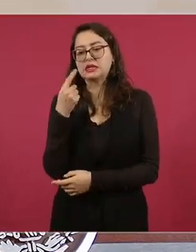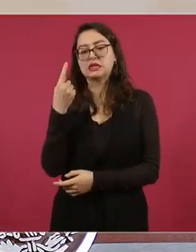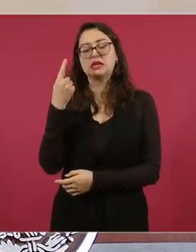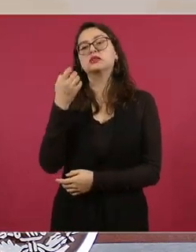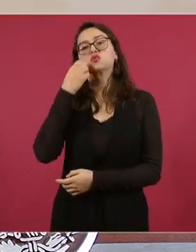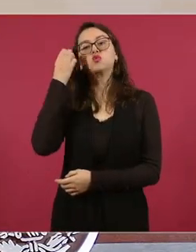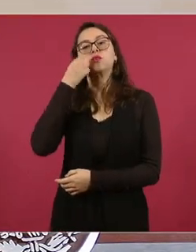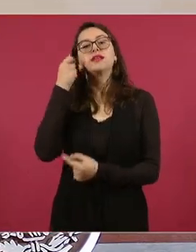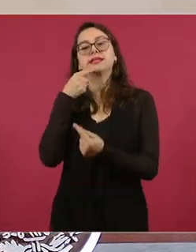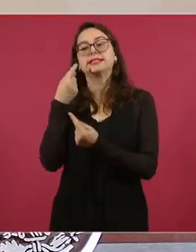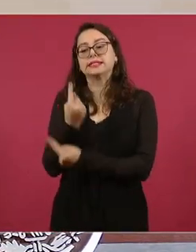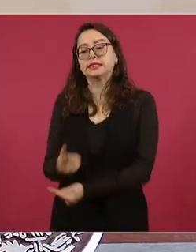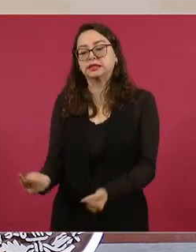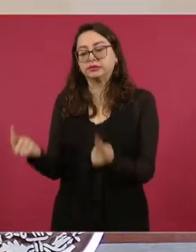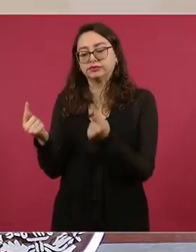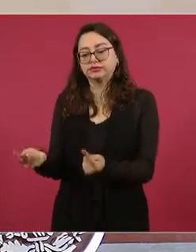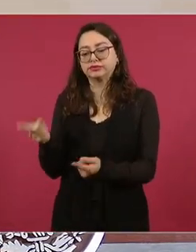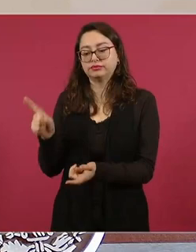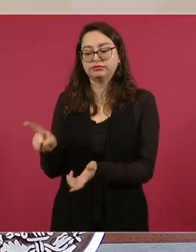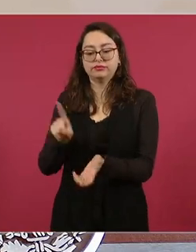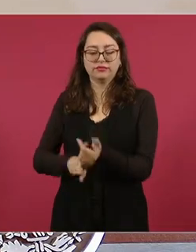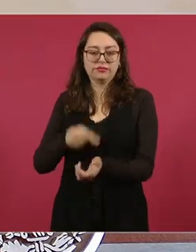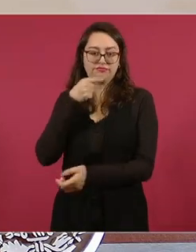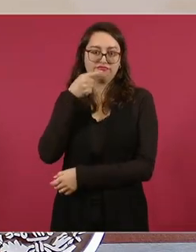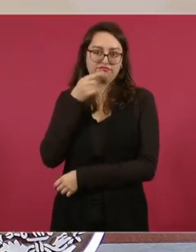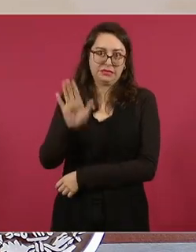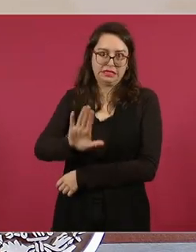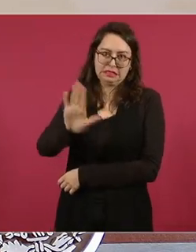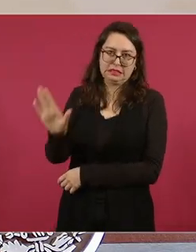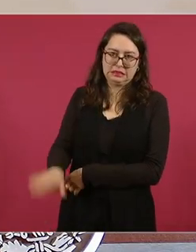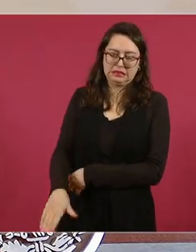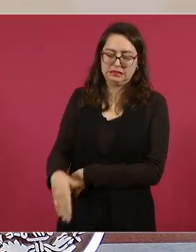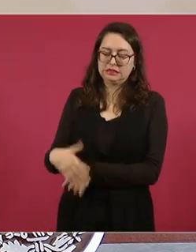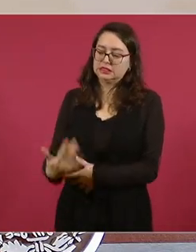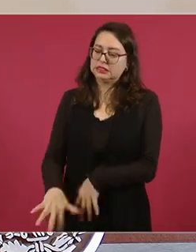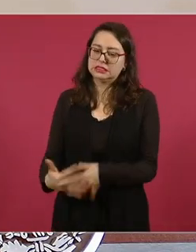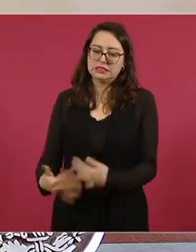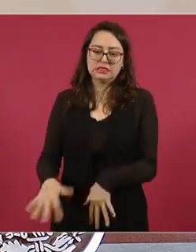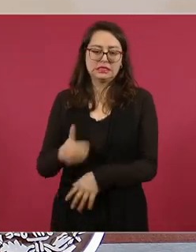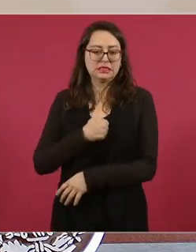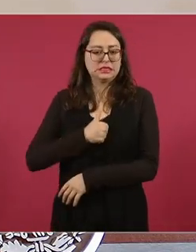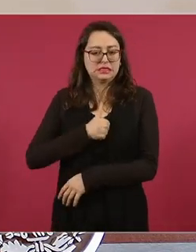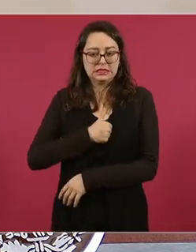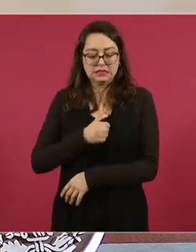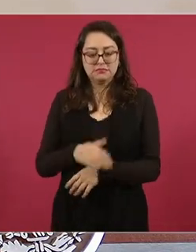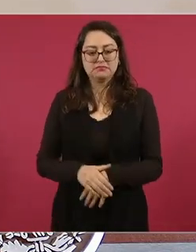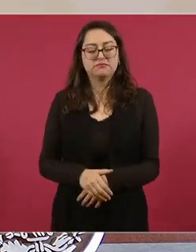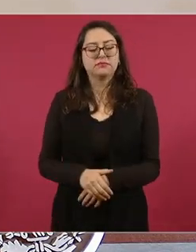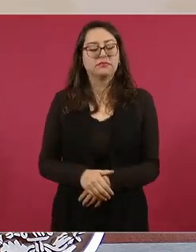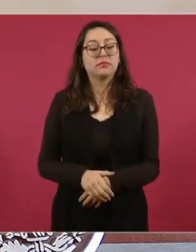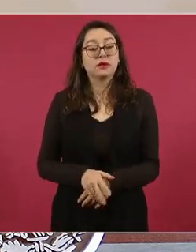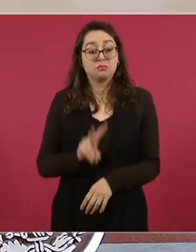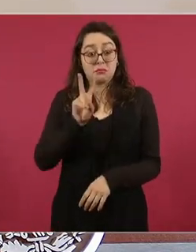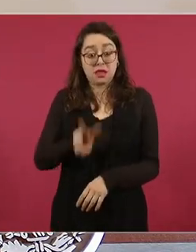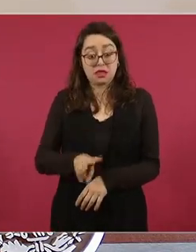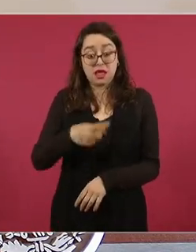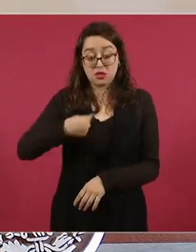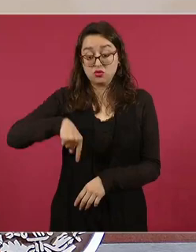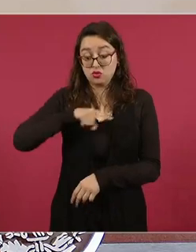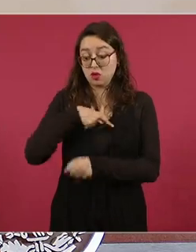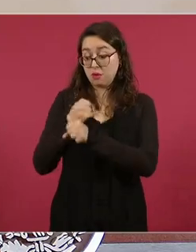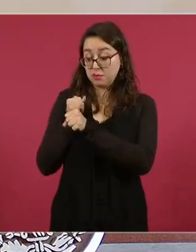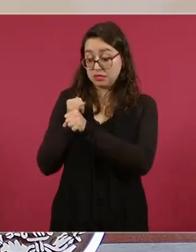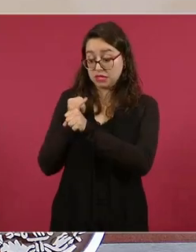Decir primero que todo se ha hecho en colaboración con la fiscalía estatal